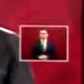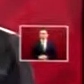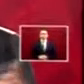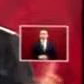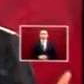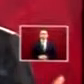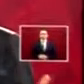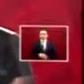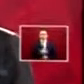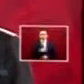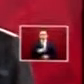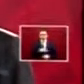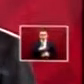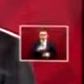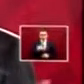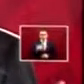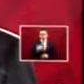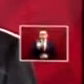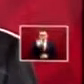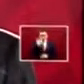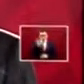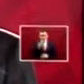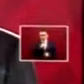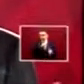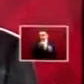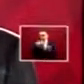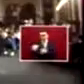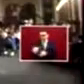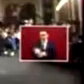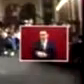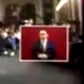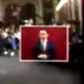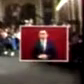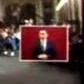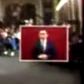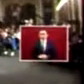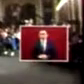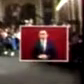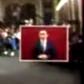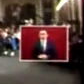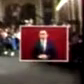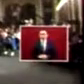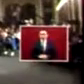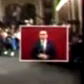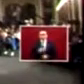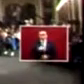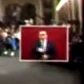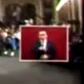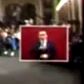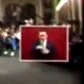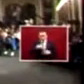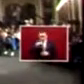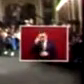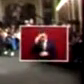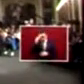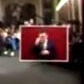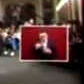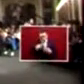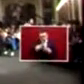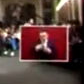México, ha hecho una convocatoria extensa, amplia, a líderes sociales, a políticos, a gobernadores,